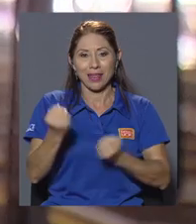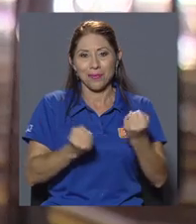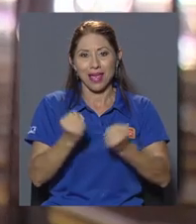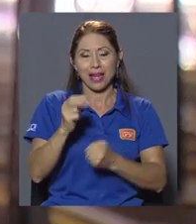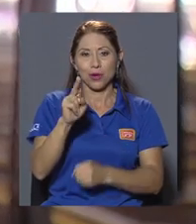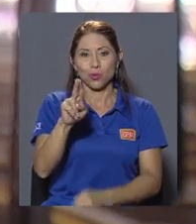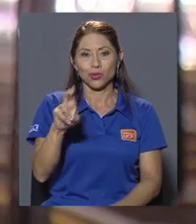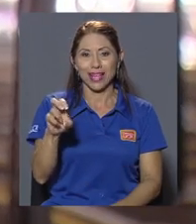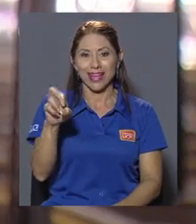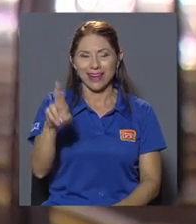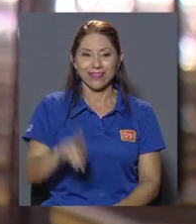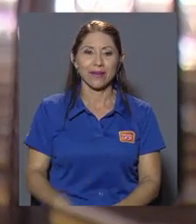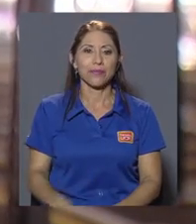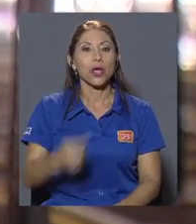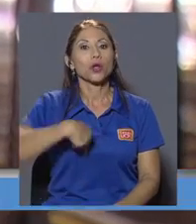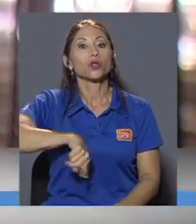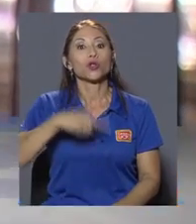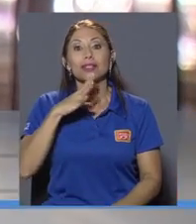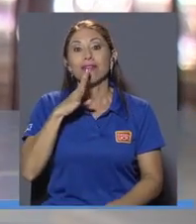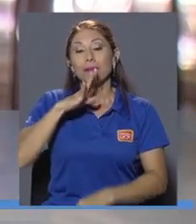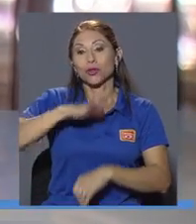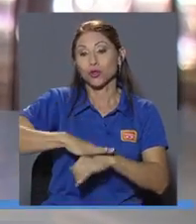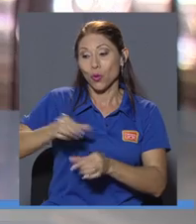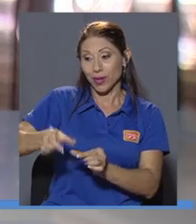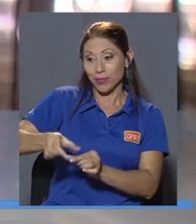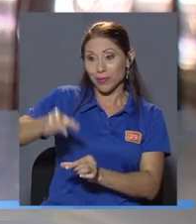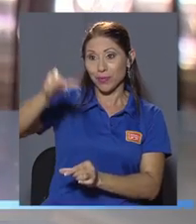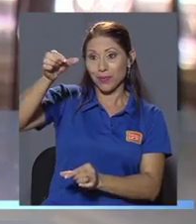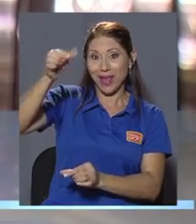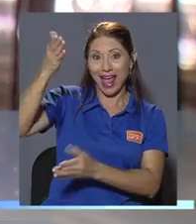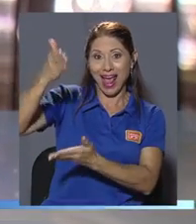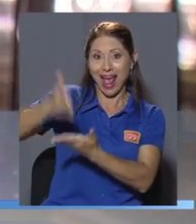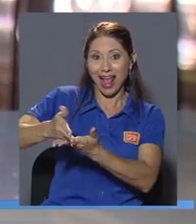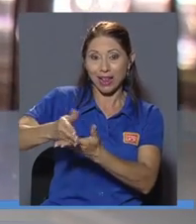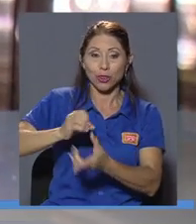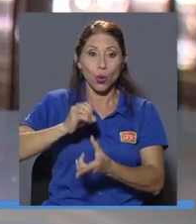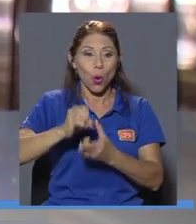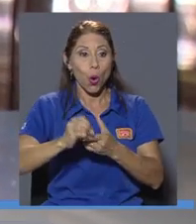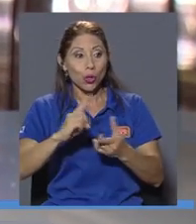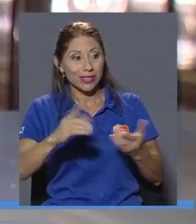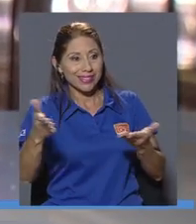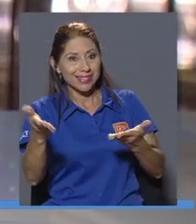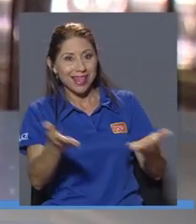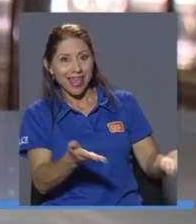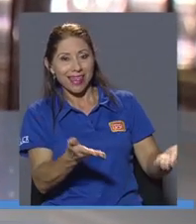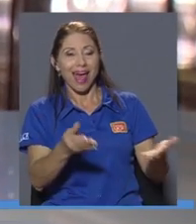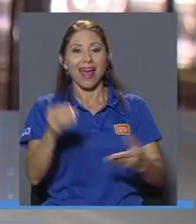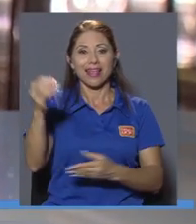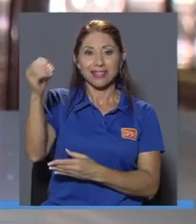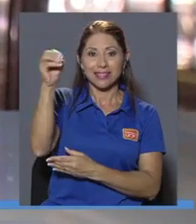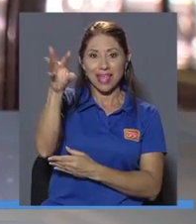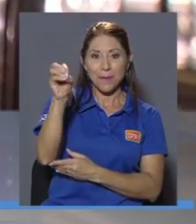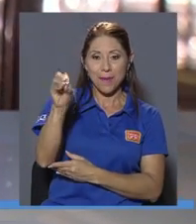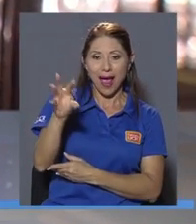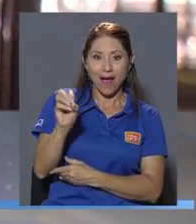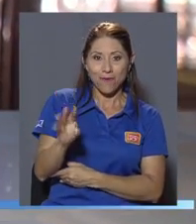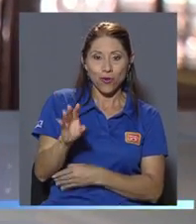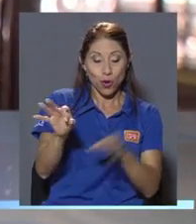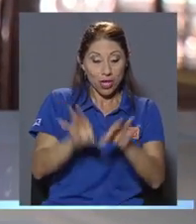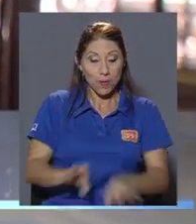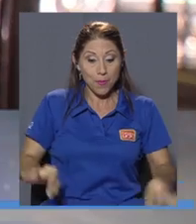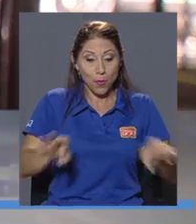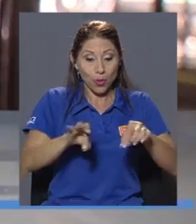sobre la señal del alto, el SEDA, el semáforo, la importancia del paso